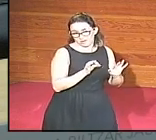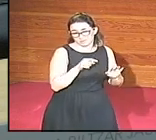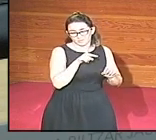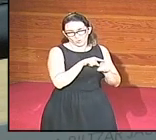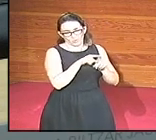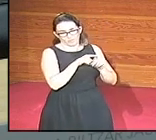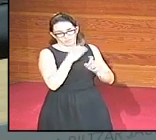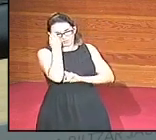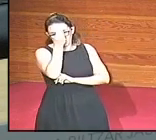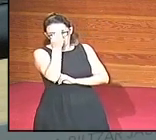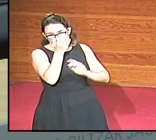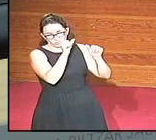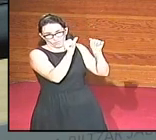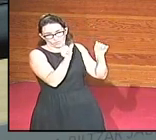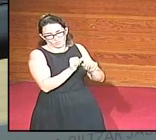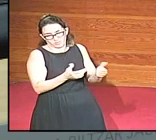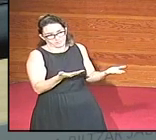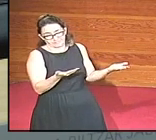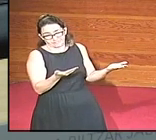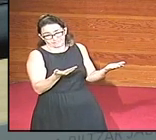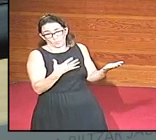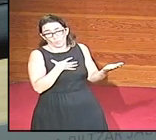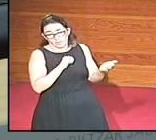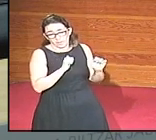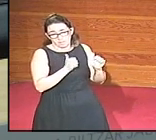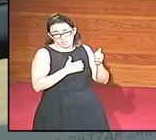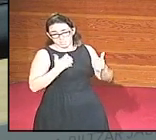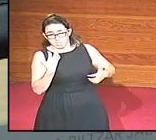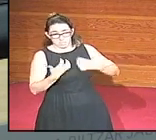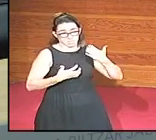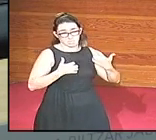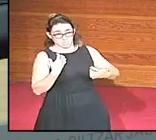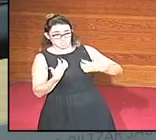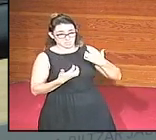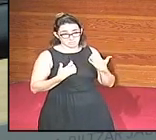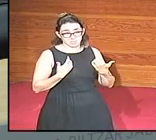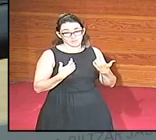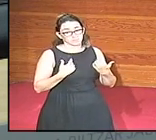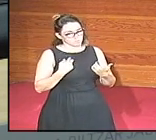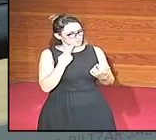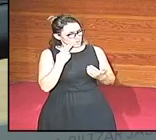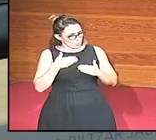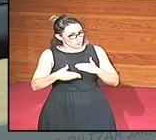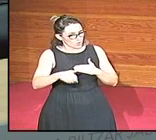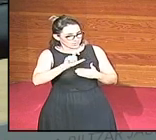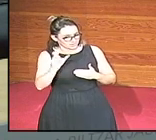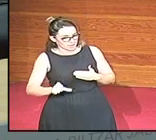pues seguramente empiecen a surgir fisuras. Me dan mucho miedo las elecciones que vaya a haber en Italia,